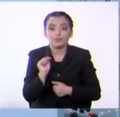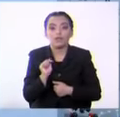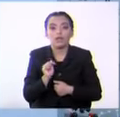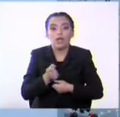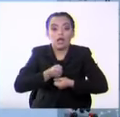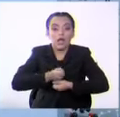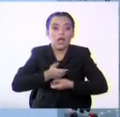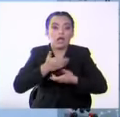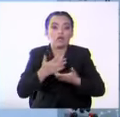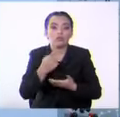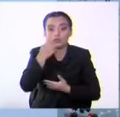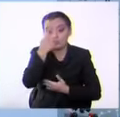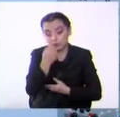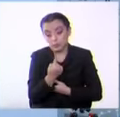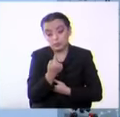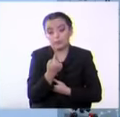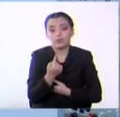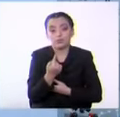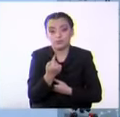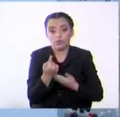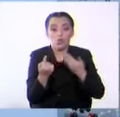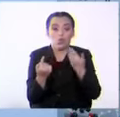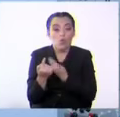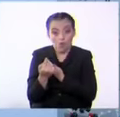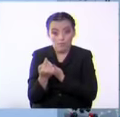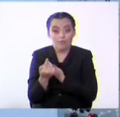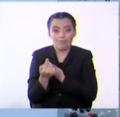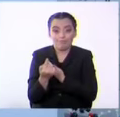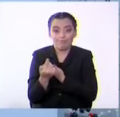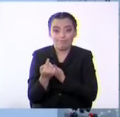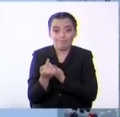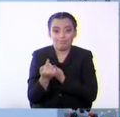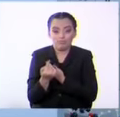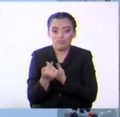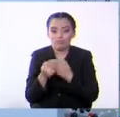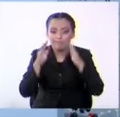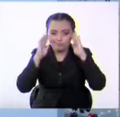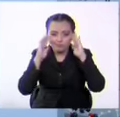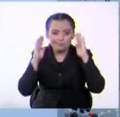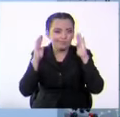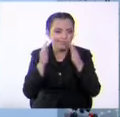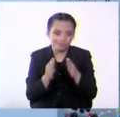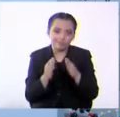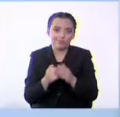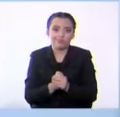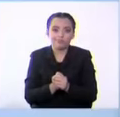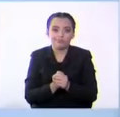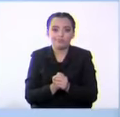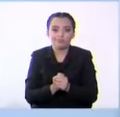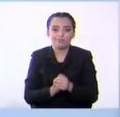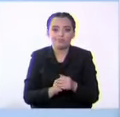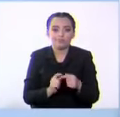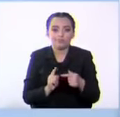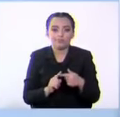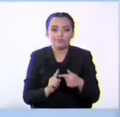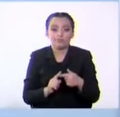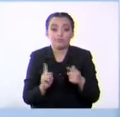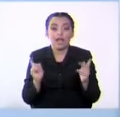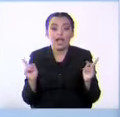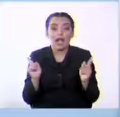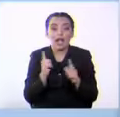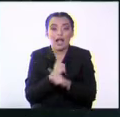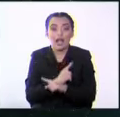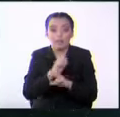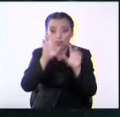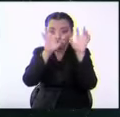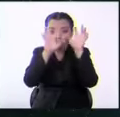ser humano. Y eso nos debe de llamar mucho la atención. El primero de estos es el cambio climático. El